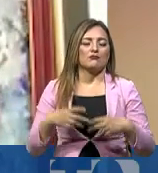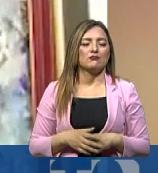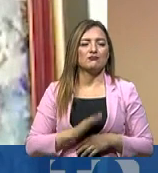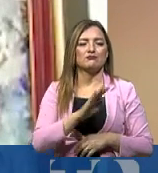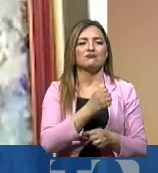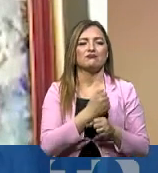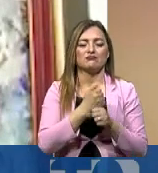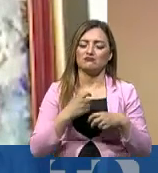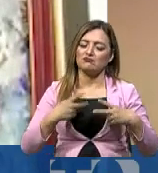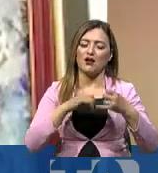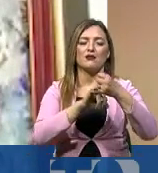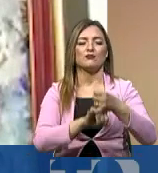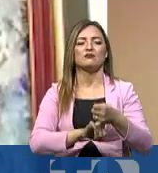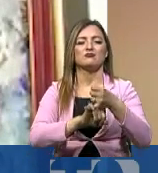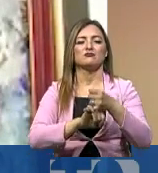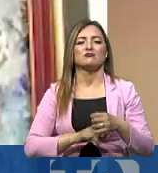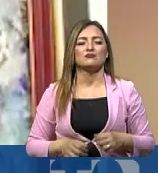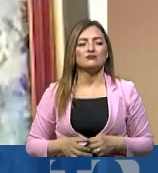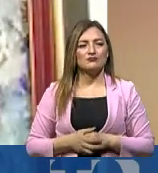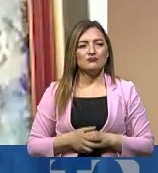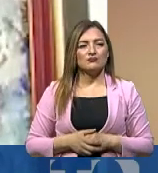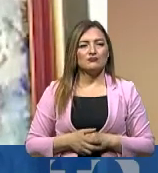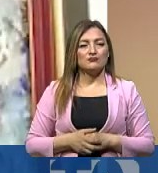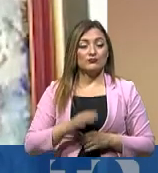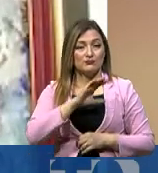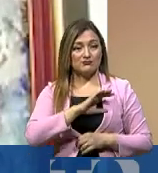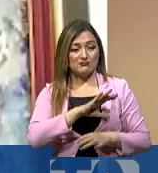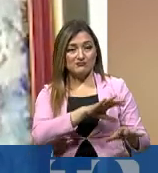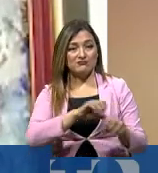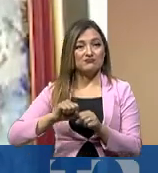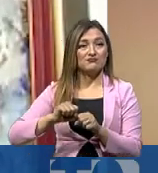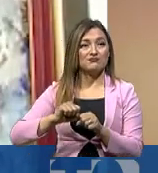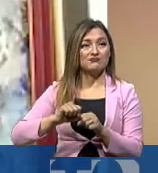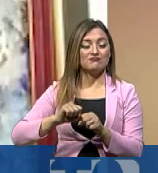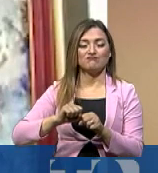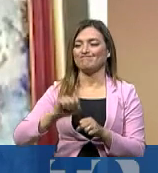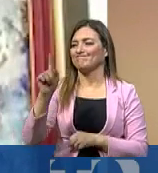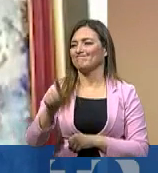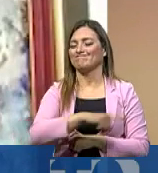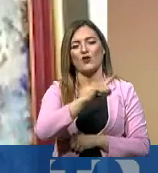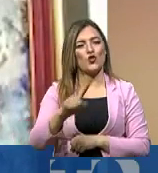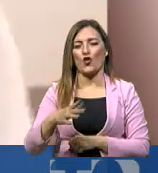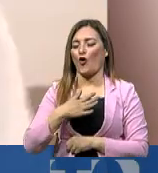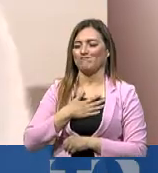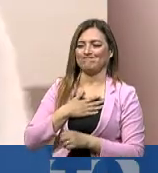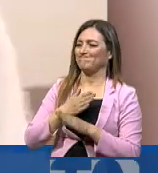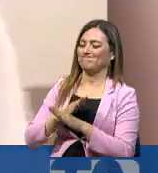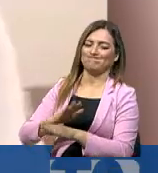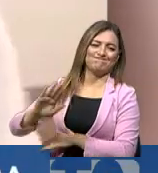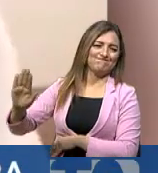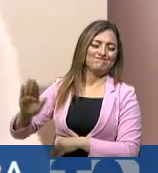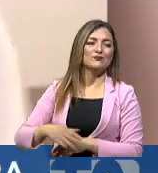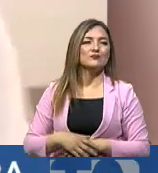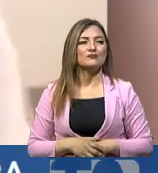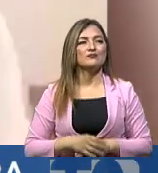su trabajo bilal y esto sí pretende quitarles del municipio de quito he sido tajante no lo voy a permitir mientras que la ex